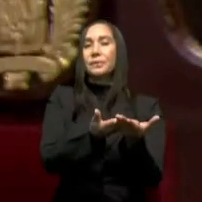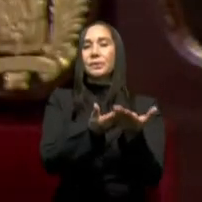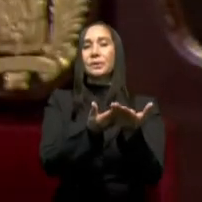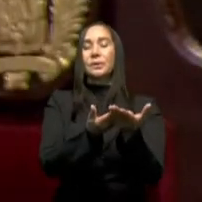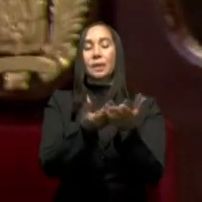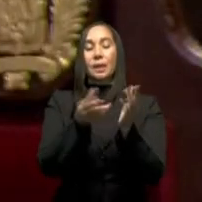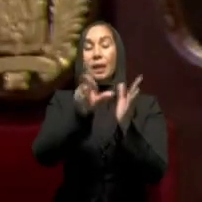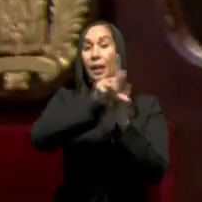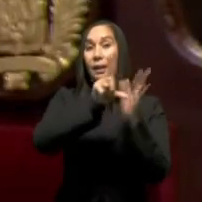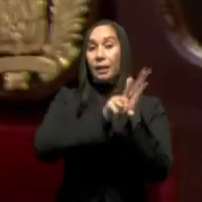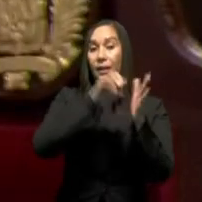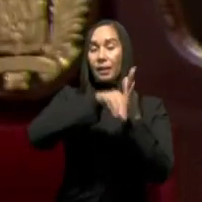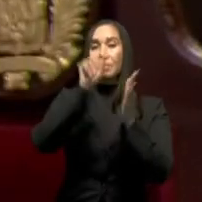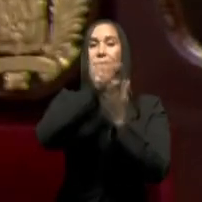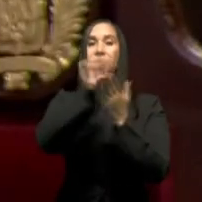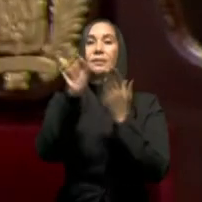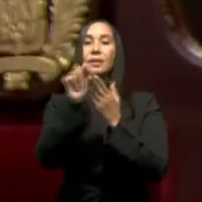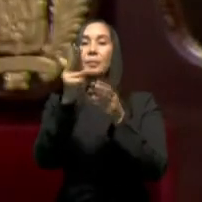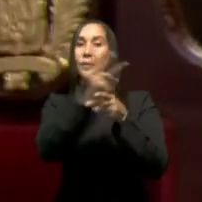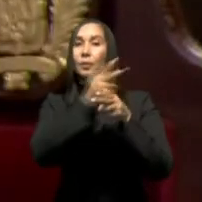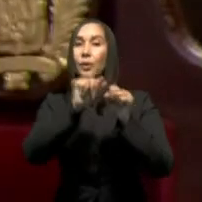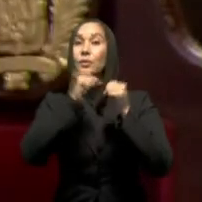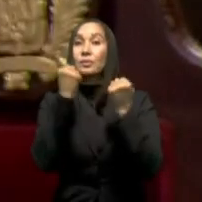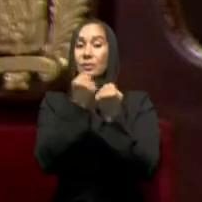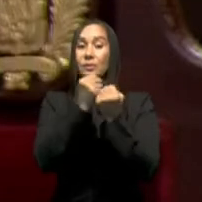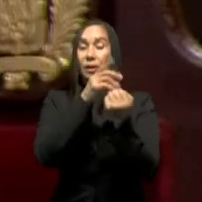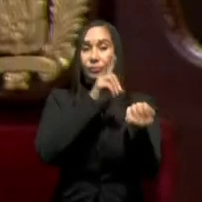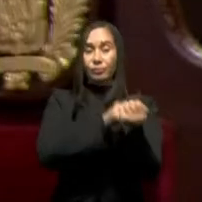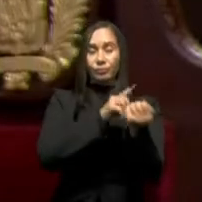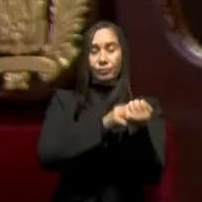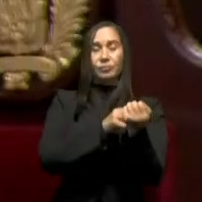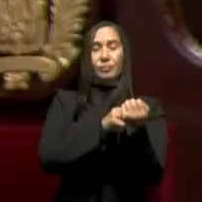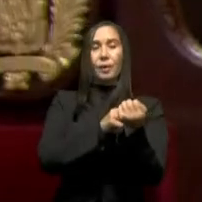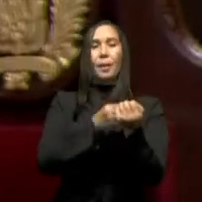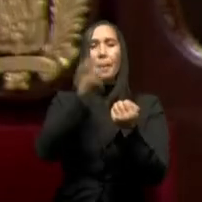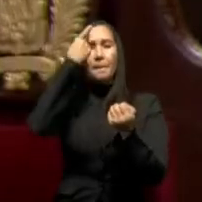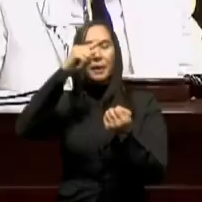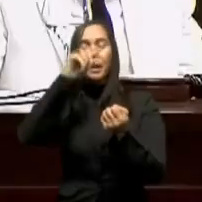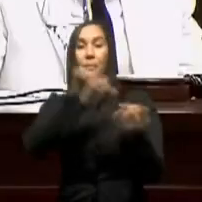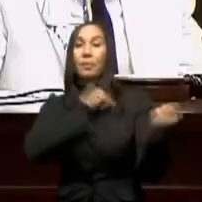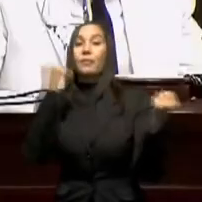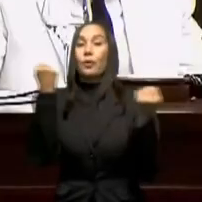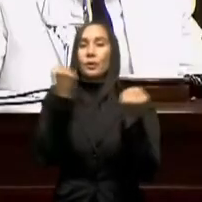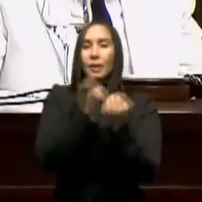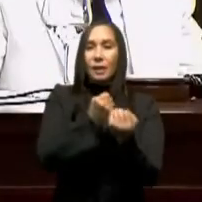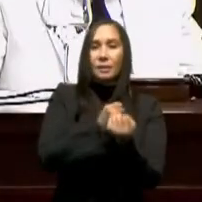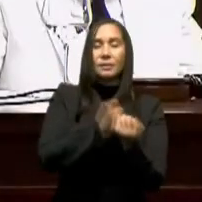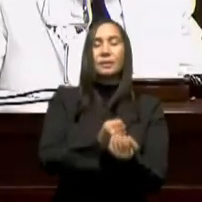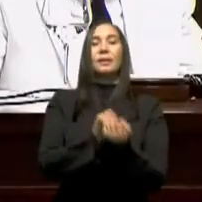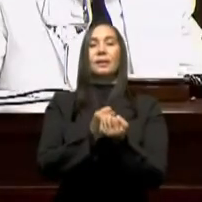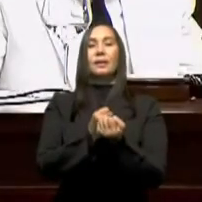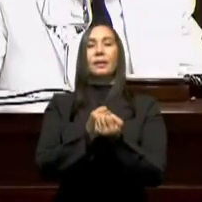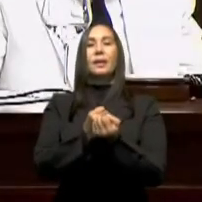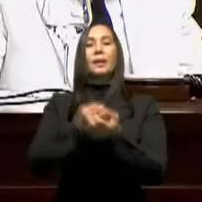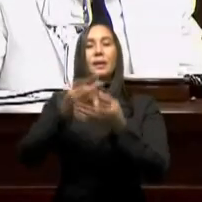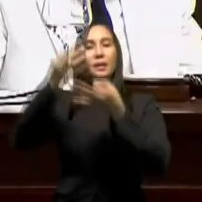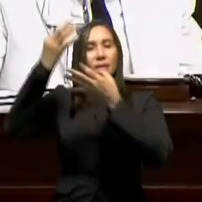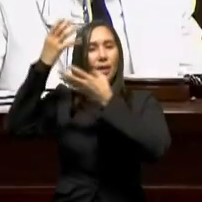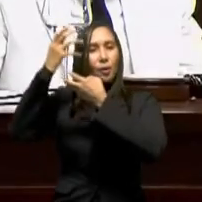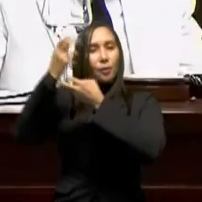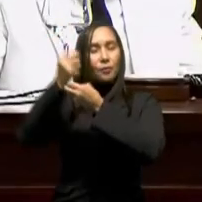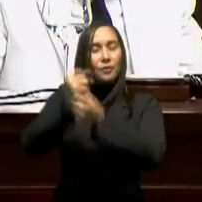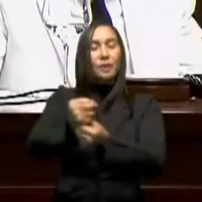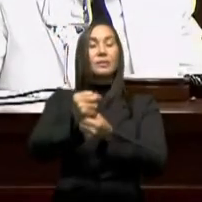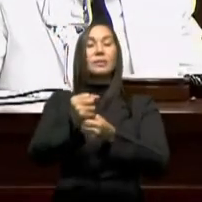propuesta de reforma del sistema de seguridad social que estará encaminada a fortalecerlo y proporcionar certeza garantía y